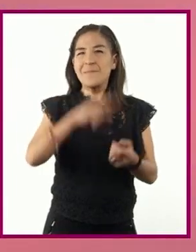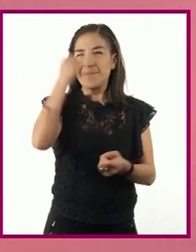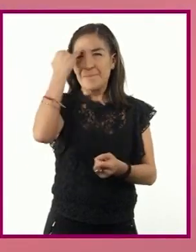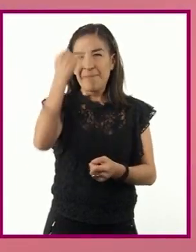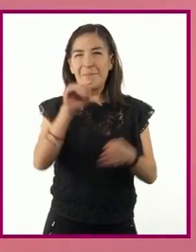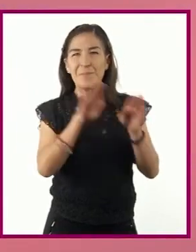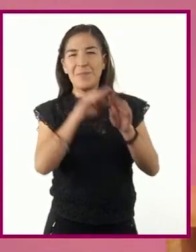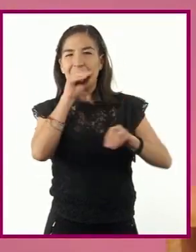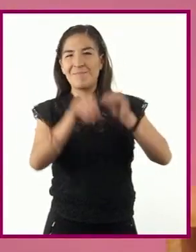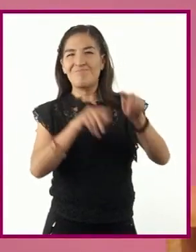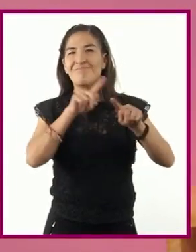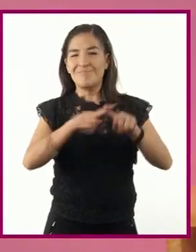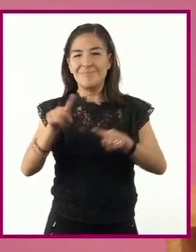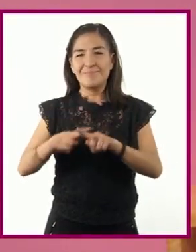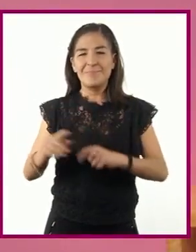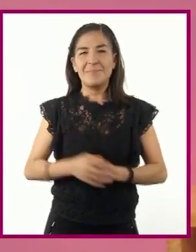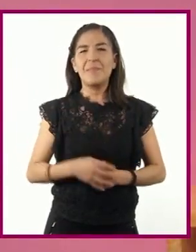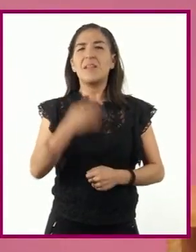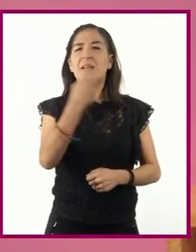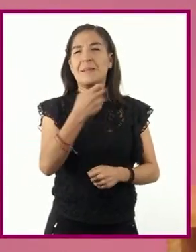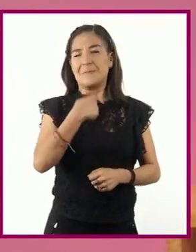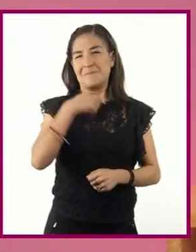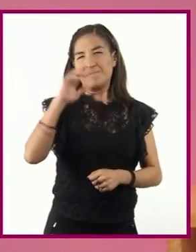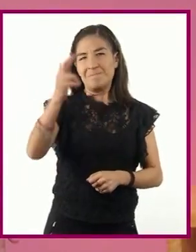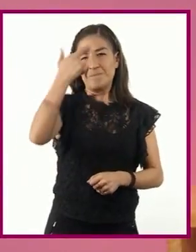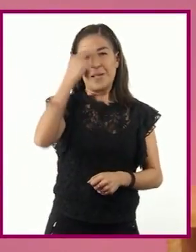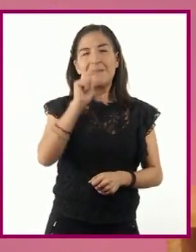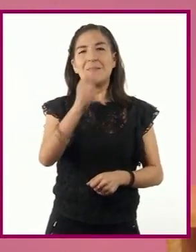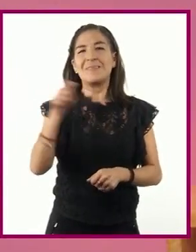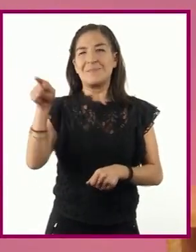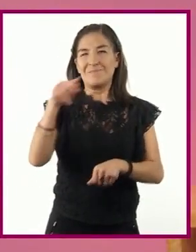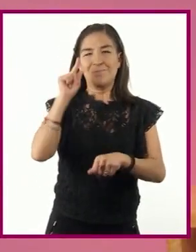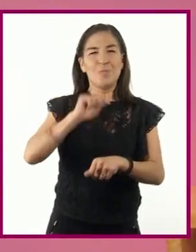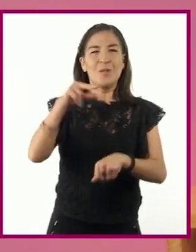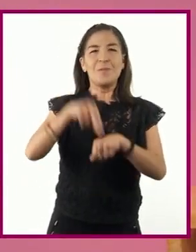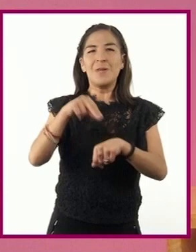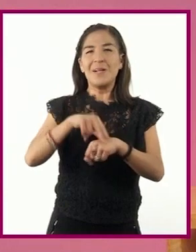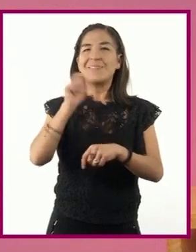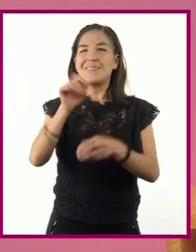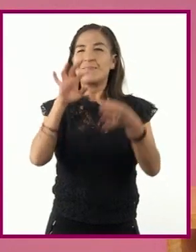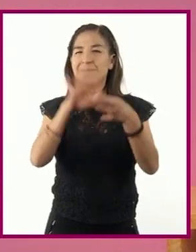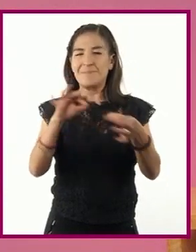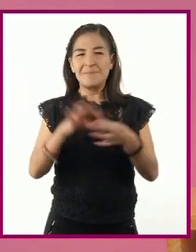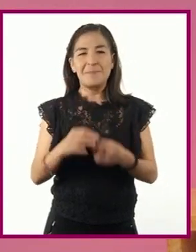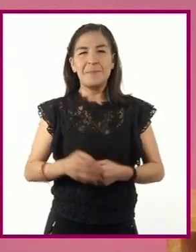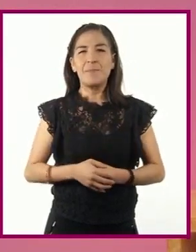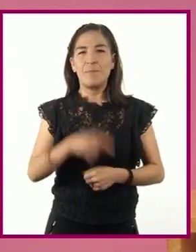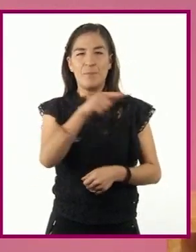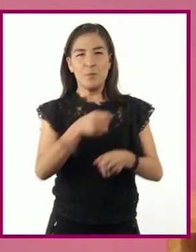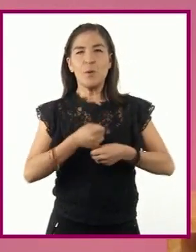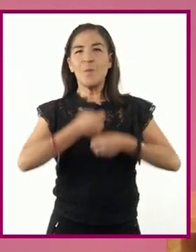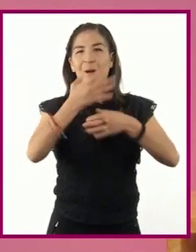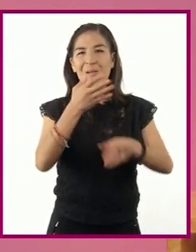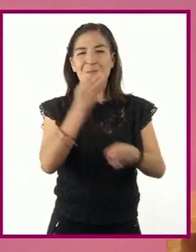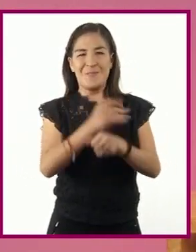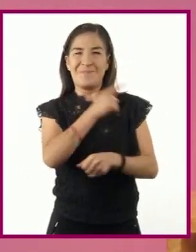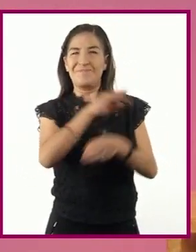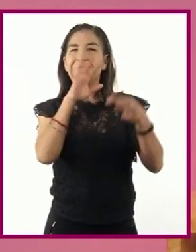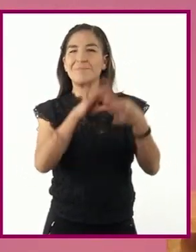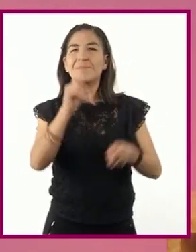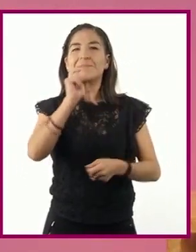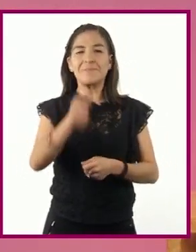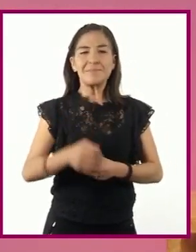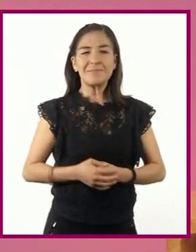diversos efectos. Esto me recuerda que la doctora Artigas refirió que esta poesía de la que venimos hablando